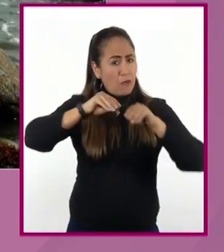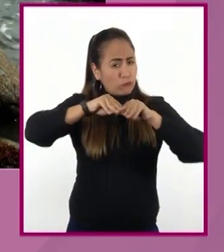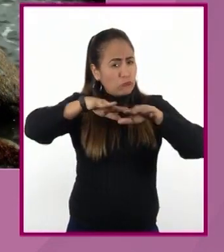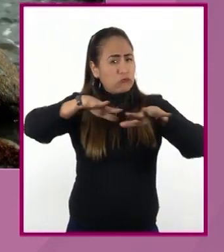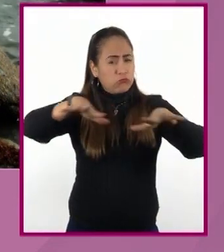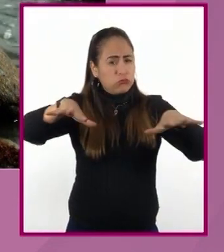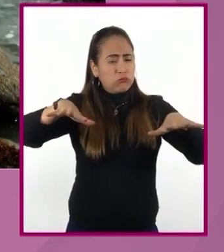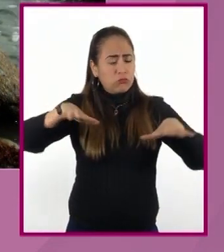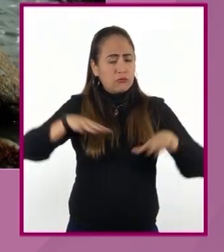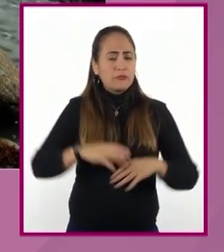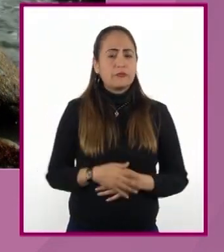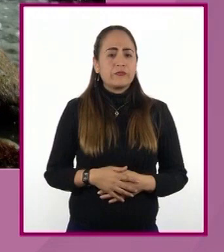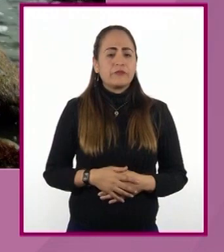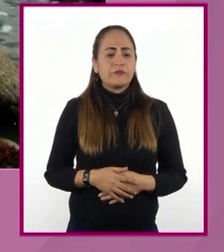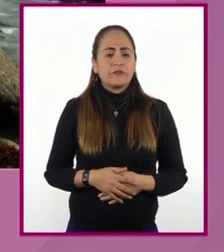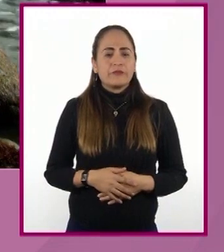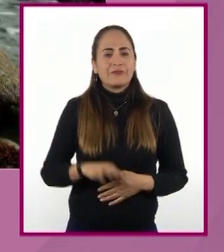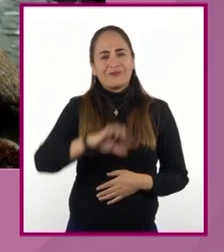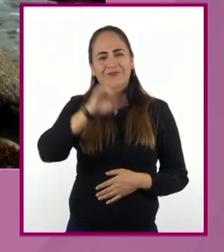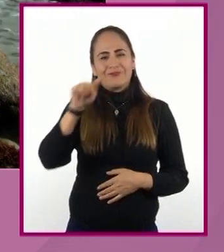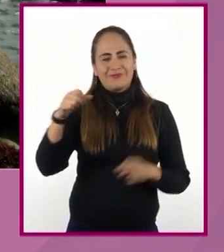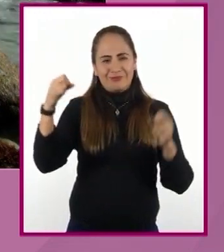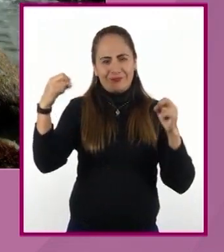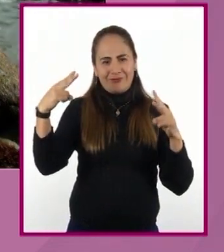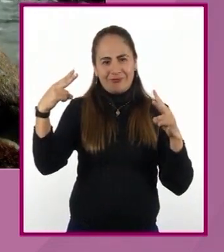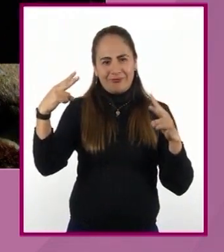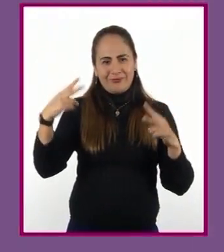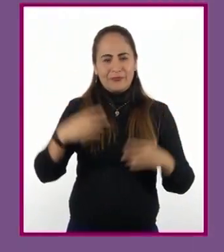constante. Hasta la próxima.